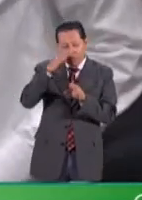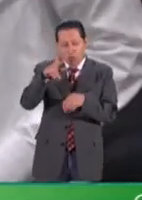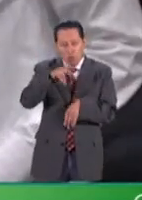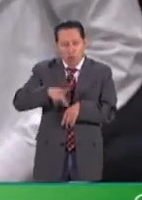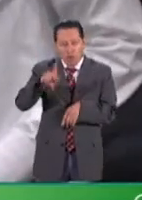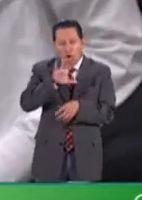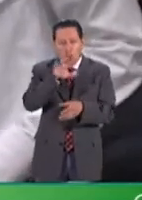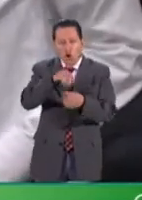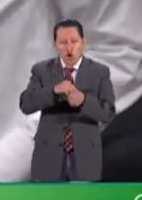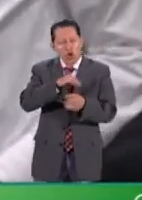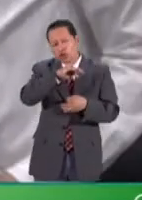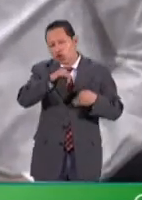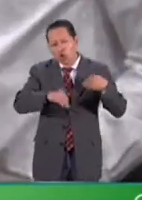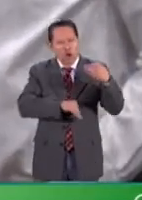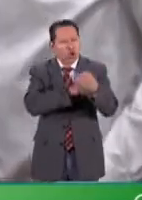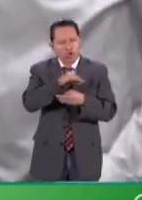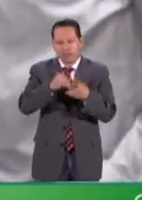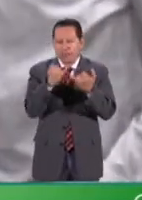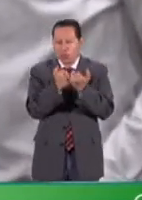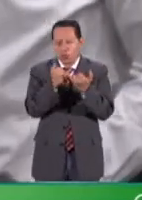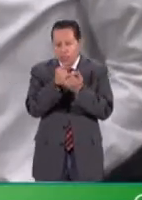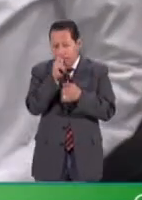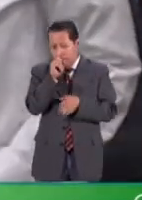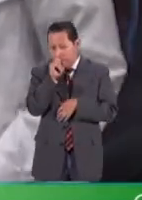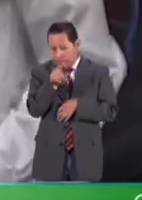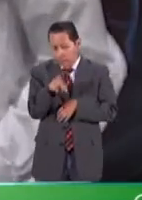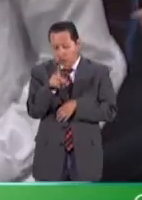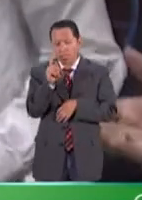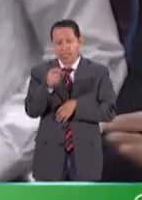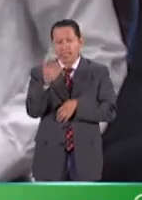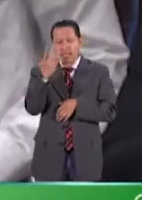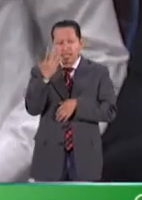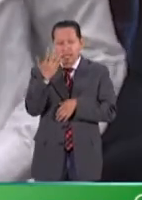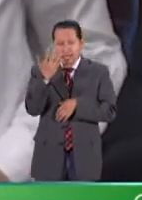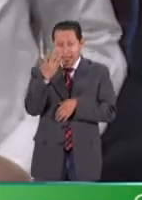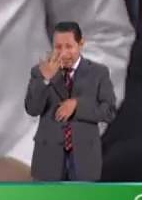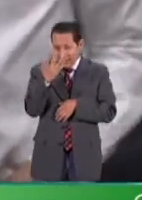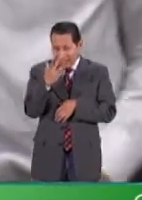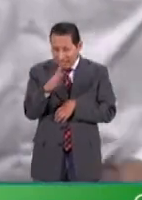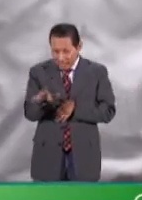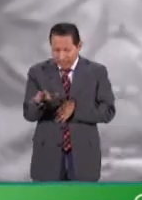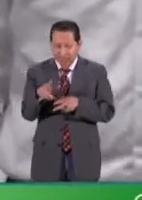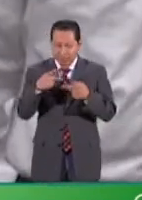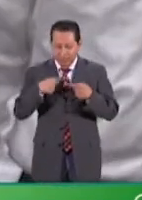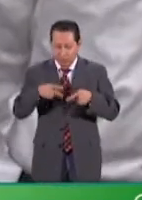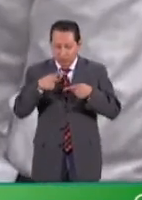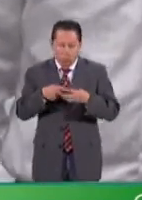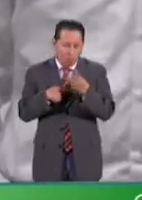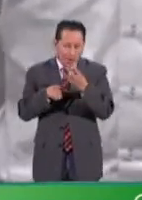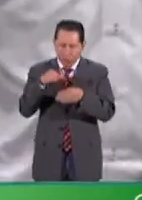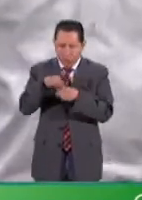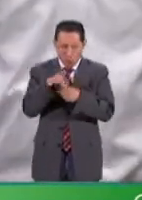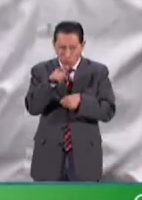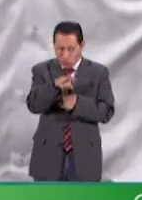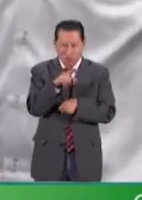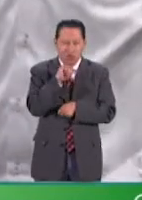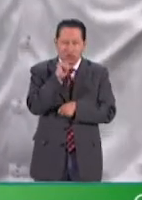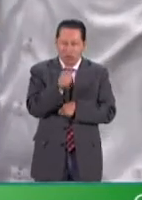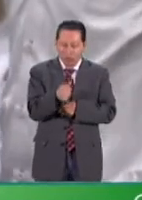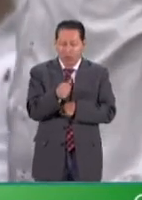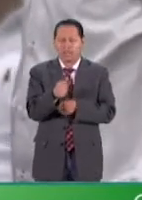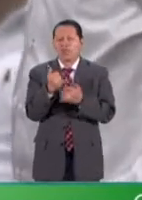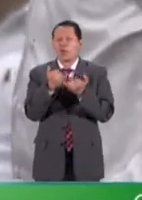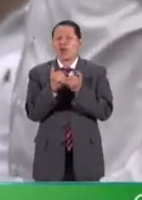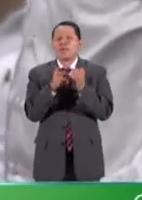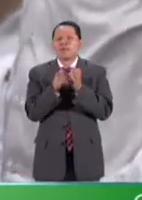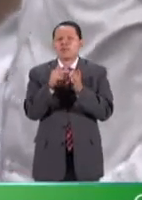integramos todos, incluidos los 4 de cada 10 mexicanos que no votaron por ustedes. Los millones